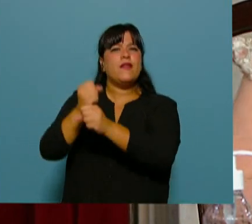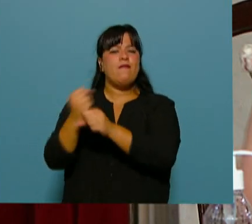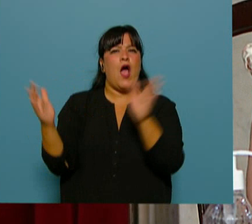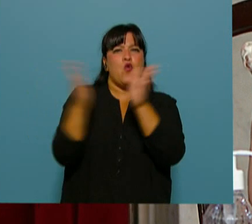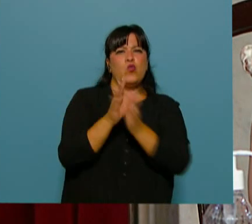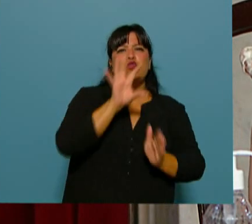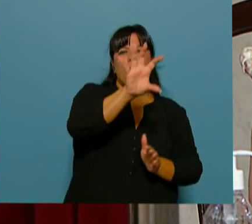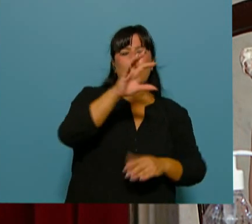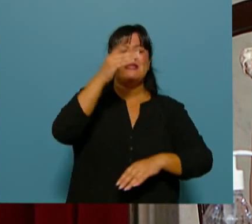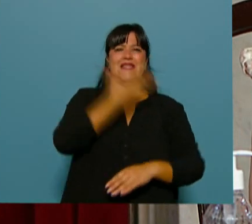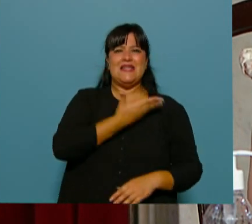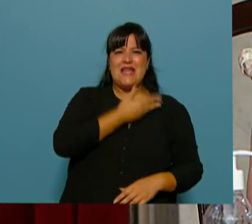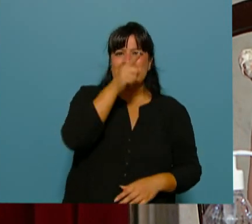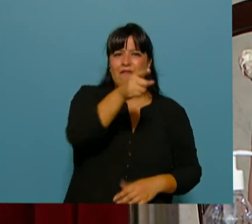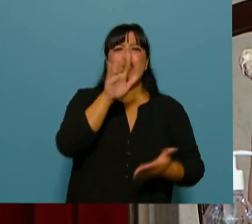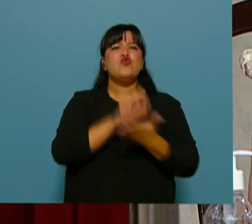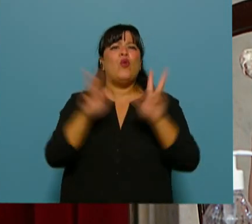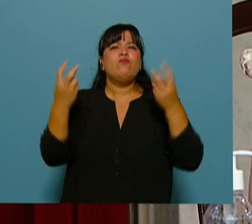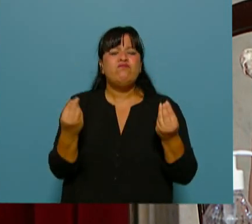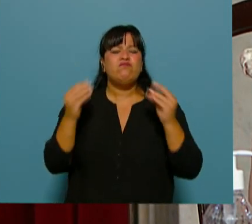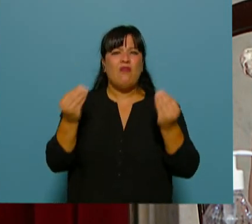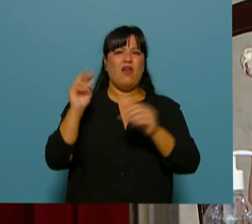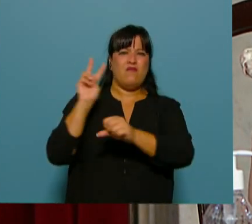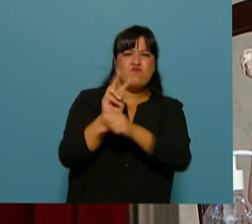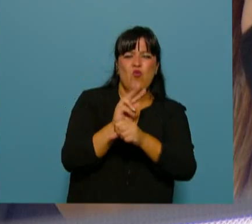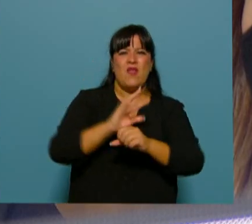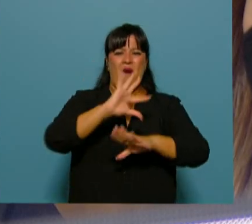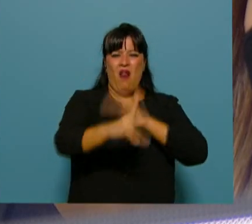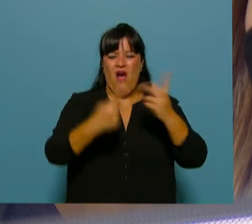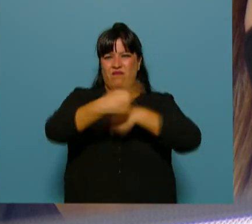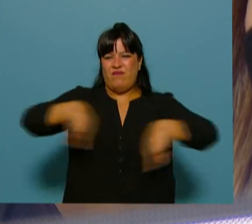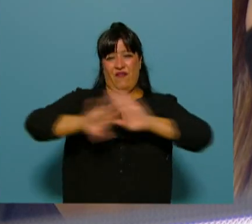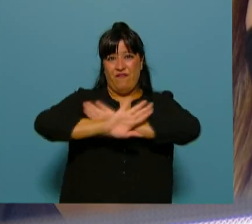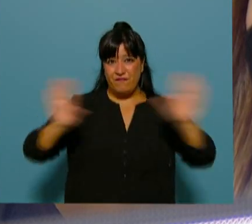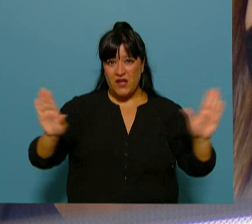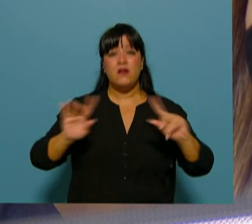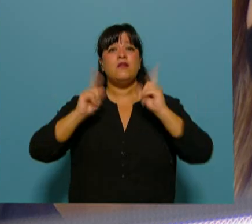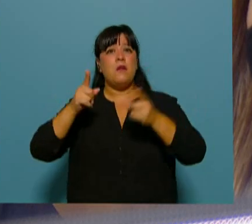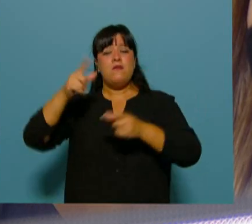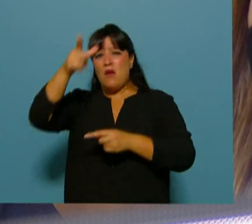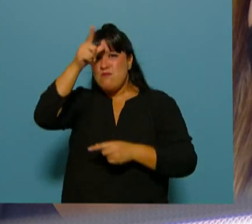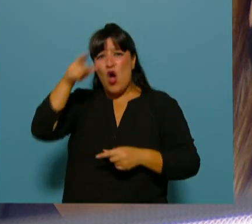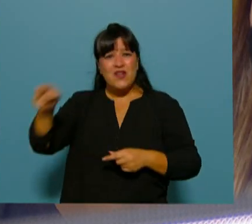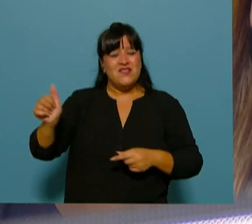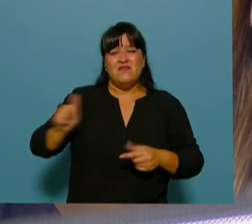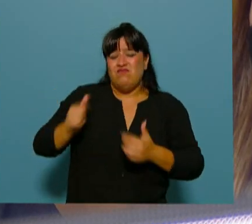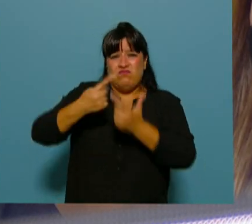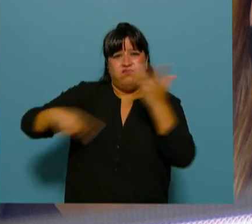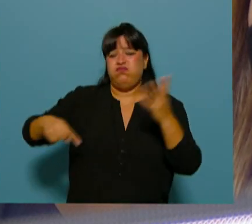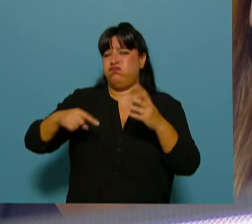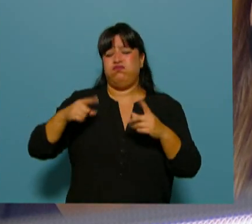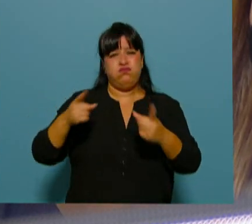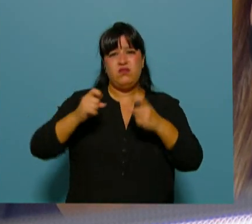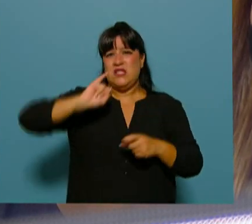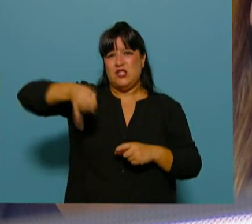con la provincia de Santa Fe en la prevención y reducción del delito. El trabajo de seguridad resulta impracticable bajo